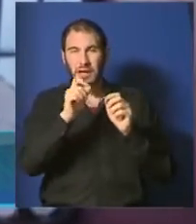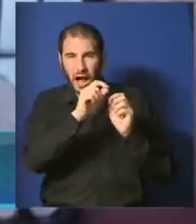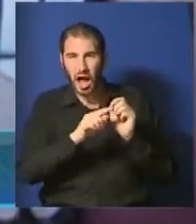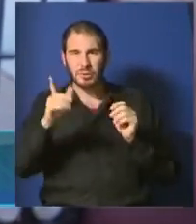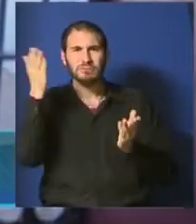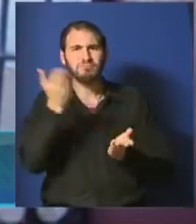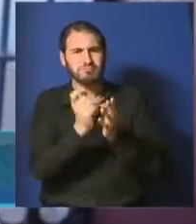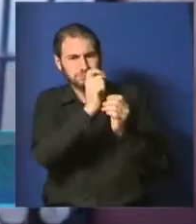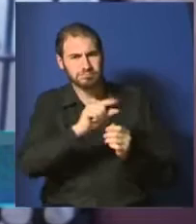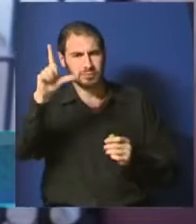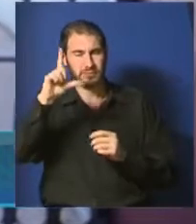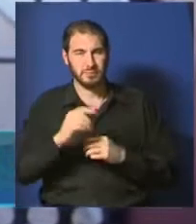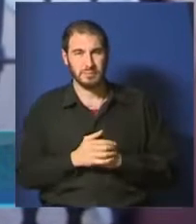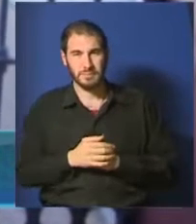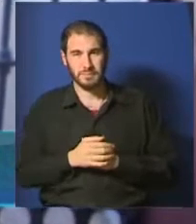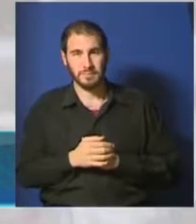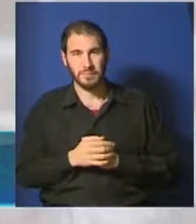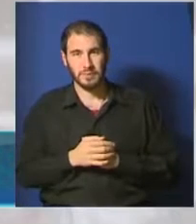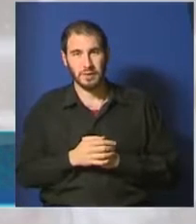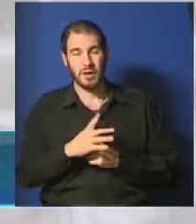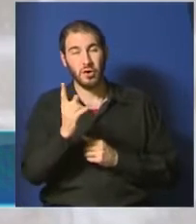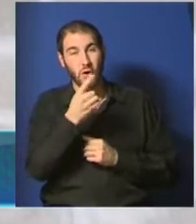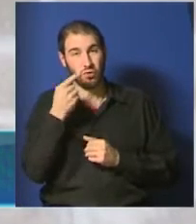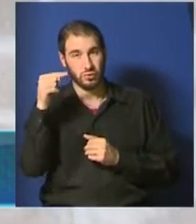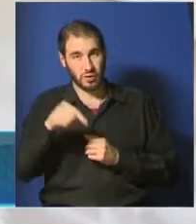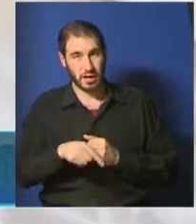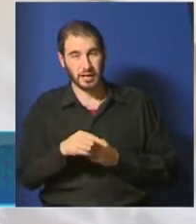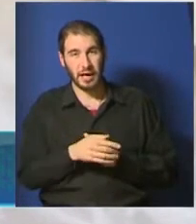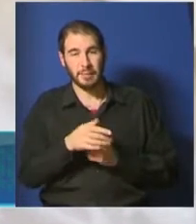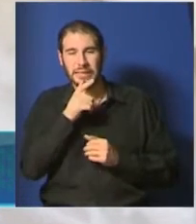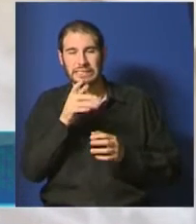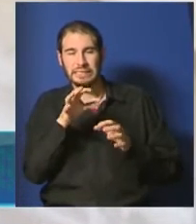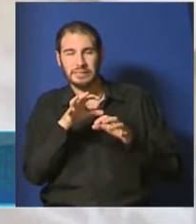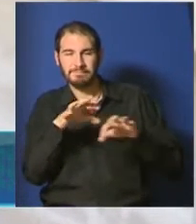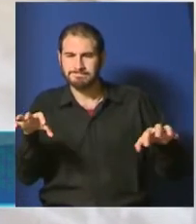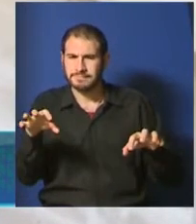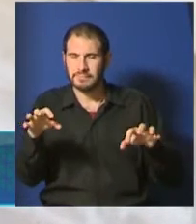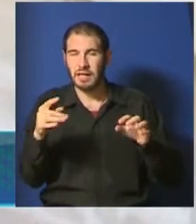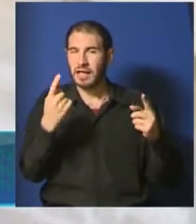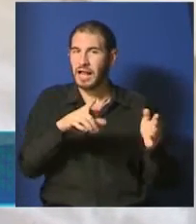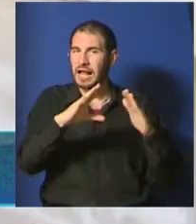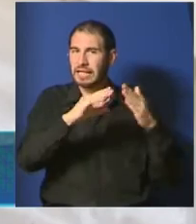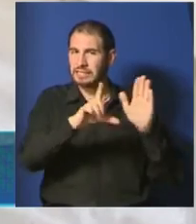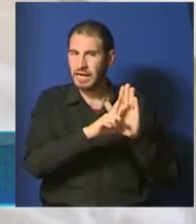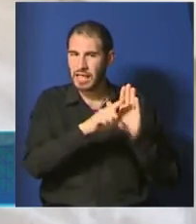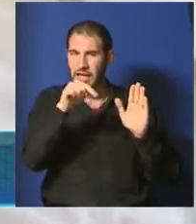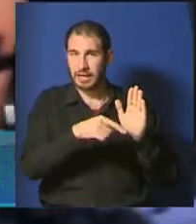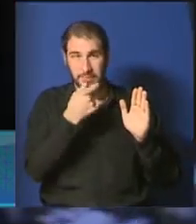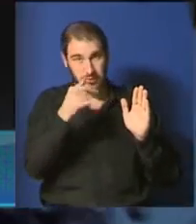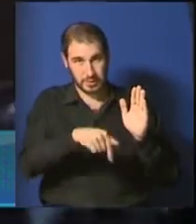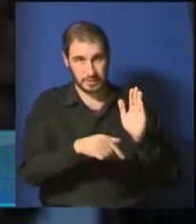de penas. Yo creo que nosotros tenemos que separar una cosa de otra. La legislatura de